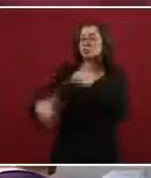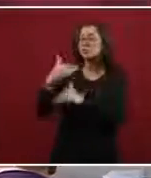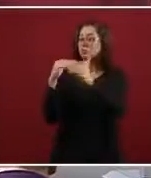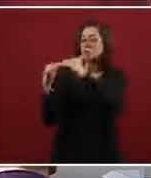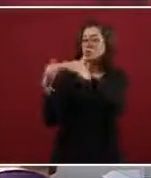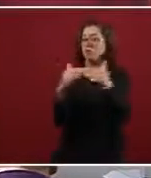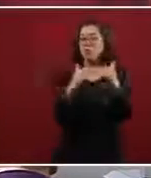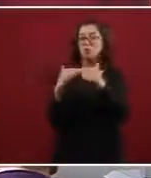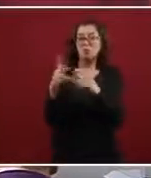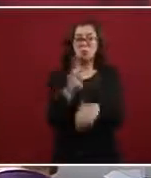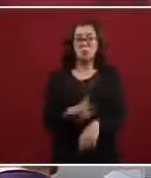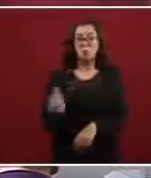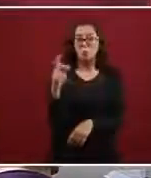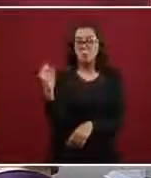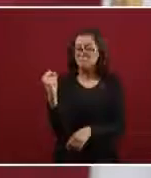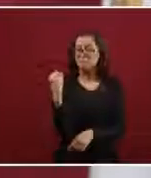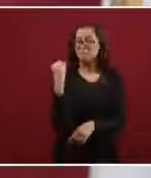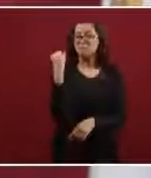con su